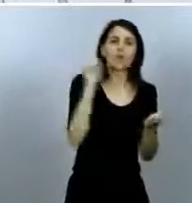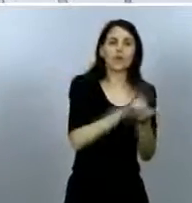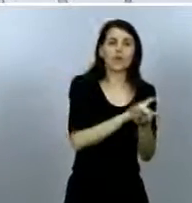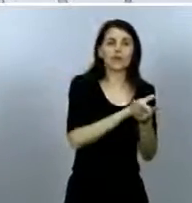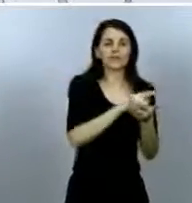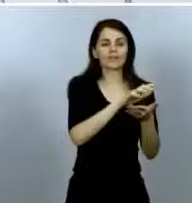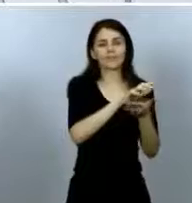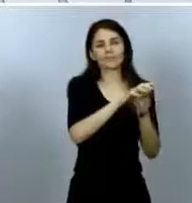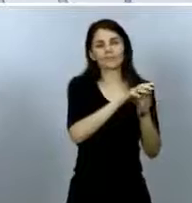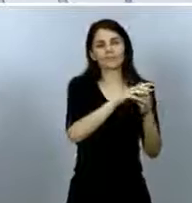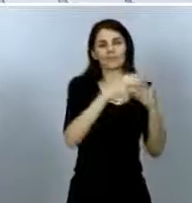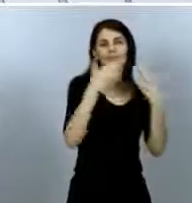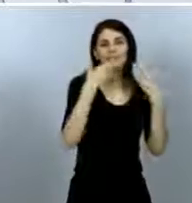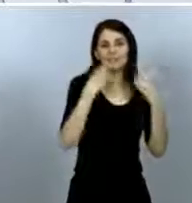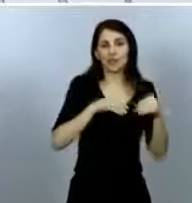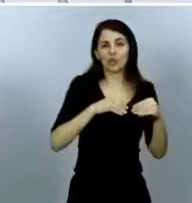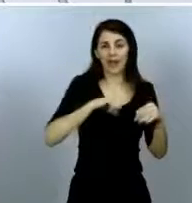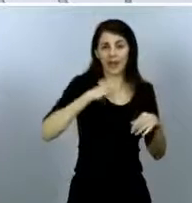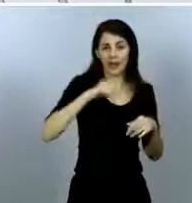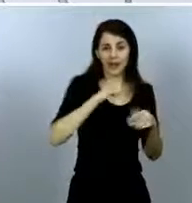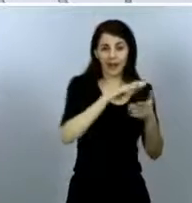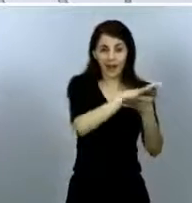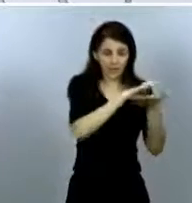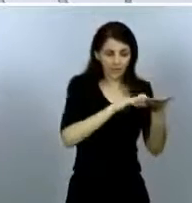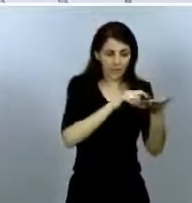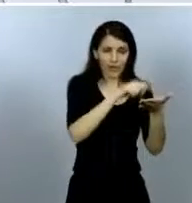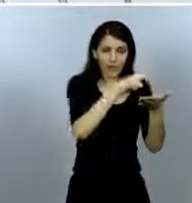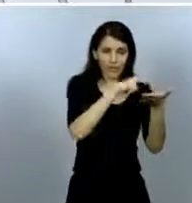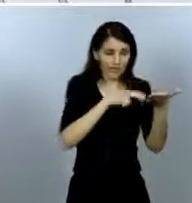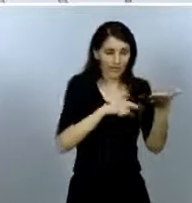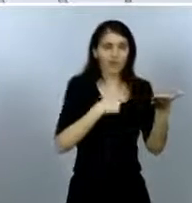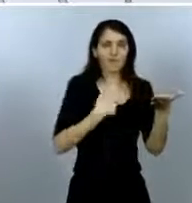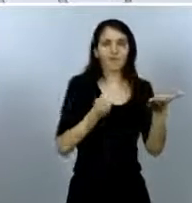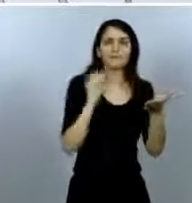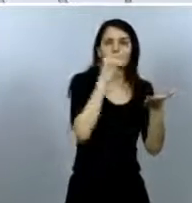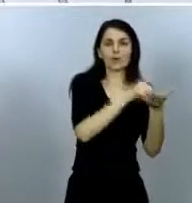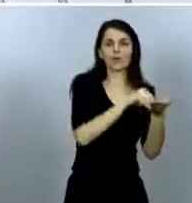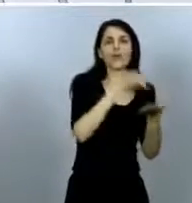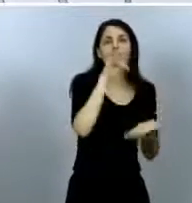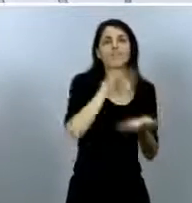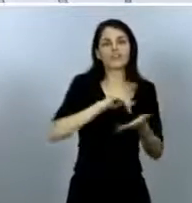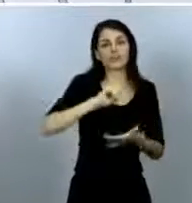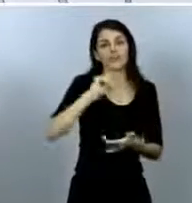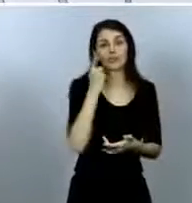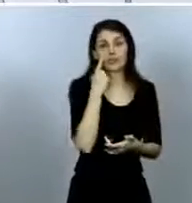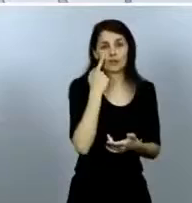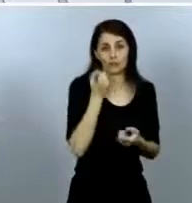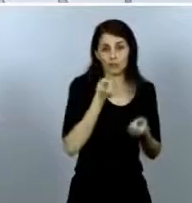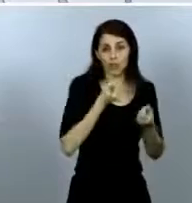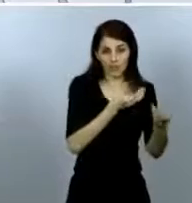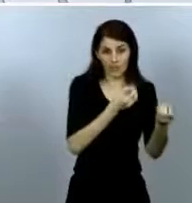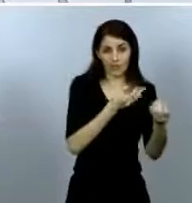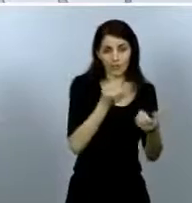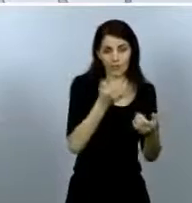de notificación e incluir la fecha de notificación es un acto que se tiene que hacer en cada una de las de los servicios de salud pública a las comunes autónomas